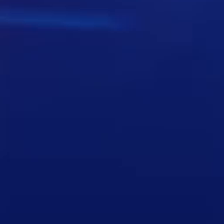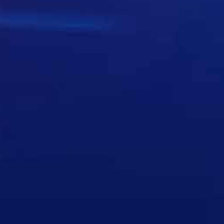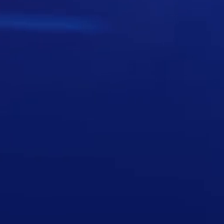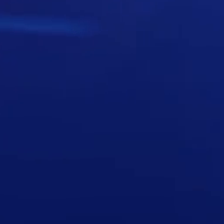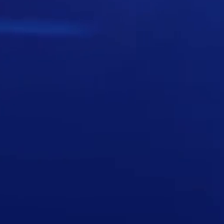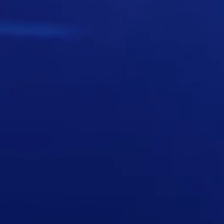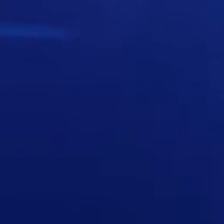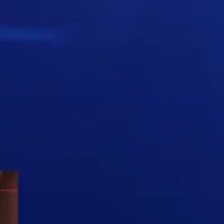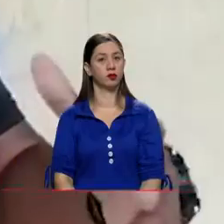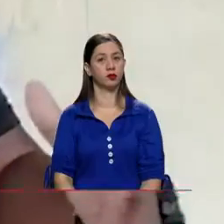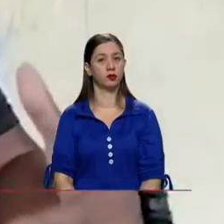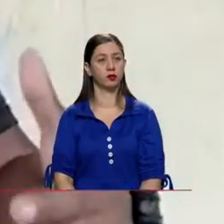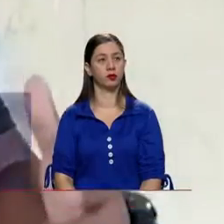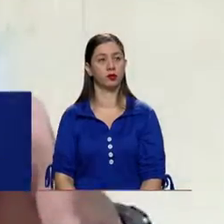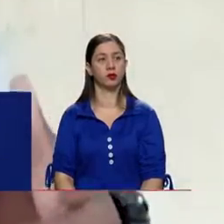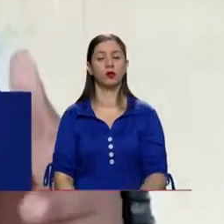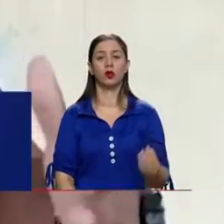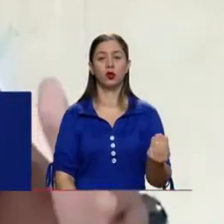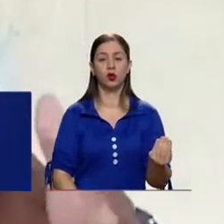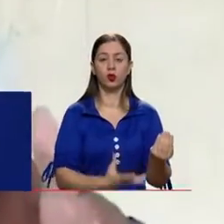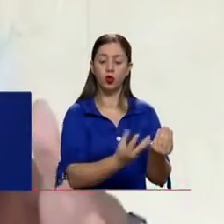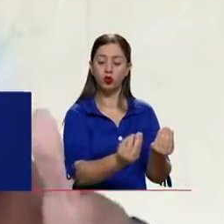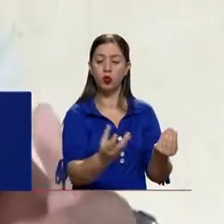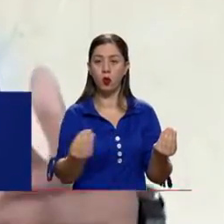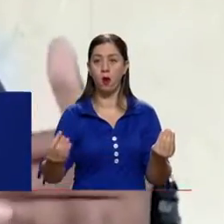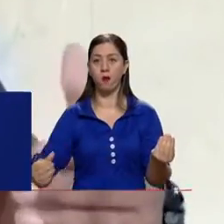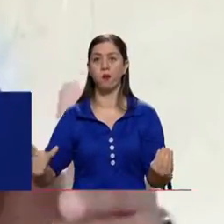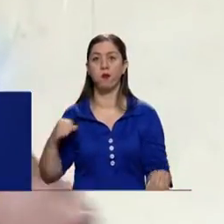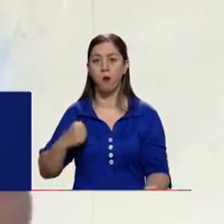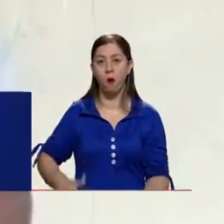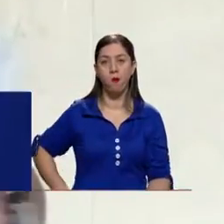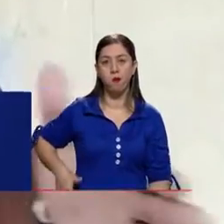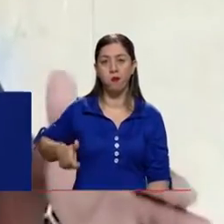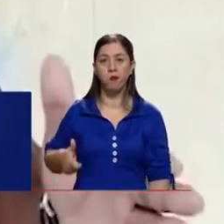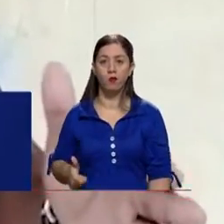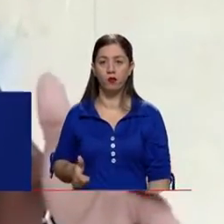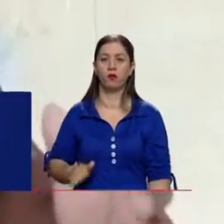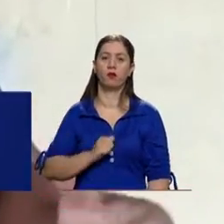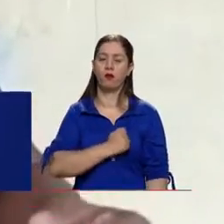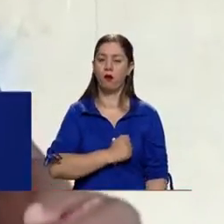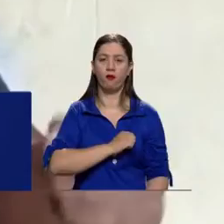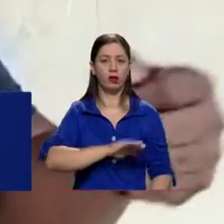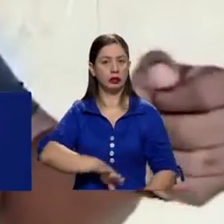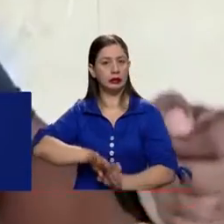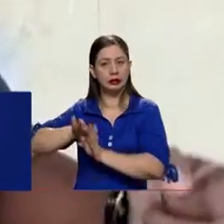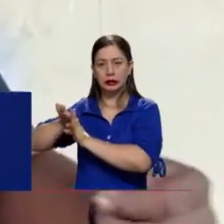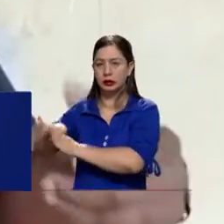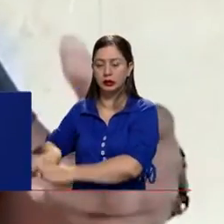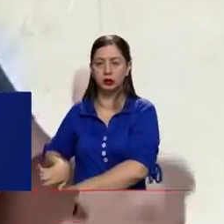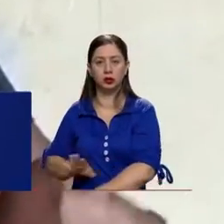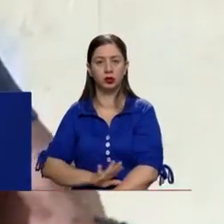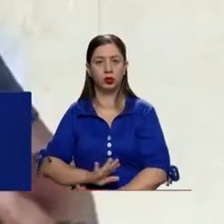E invitamos a esos grupos armados que operan al margen que puedan dejar aislados a estos sectores y que no los